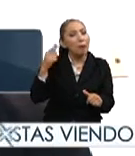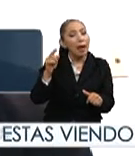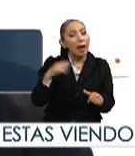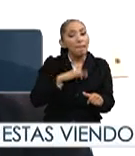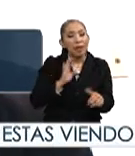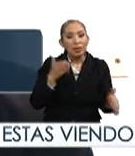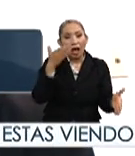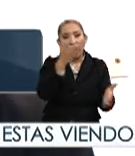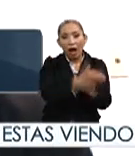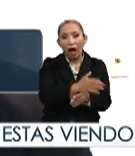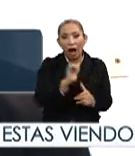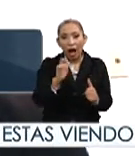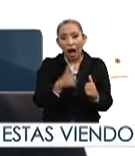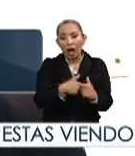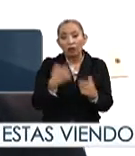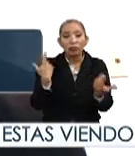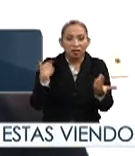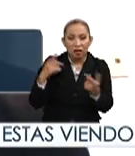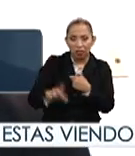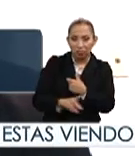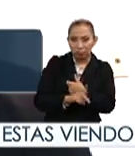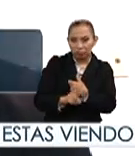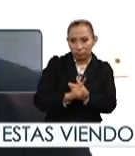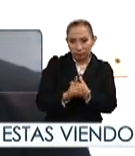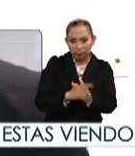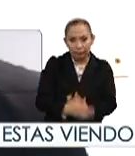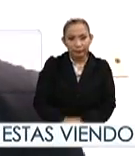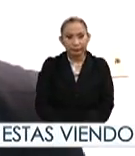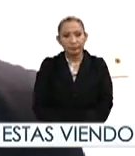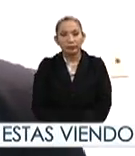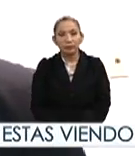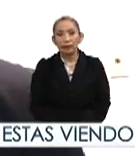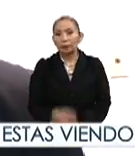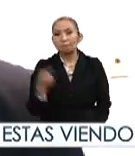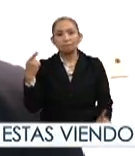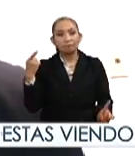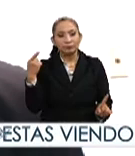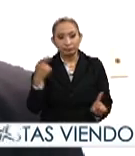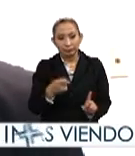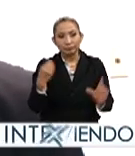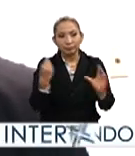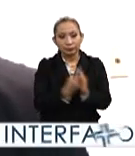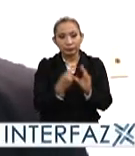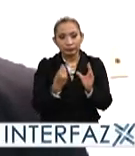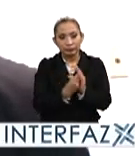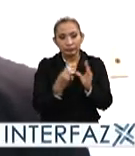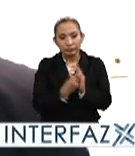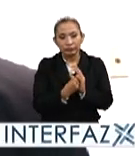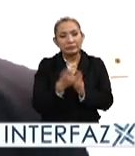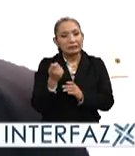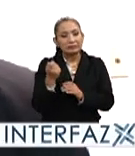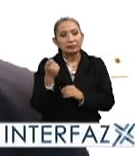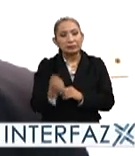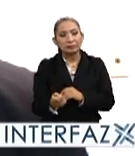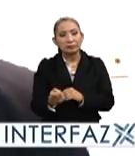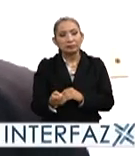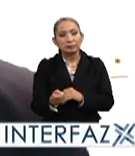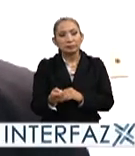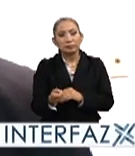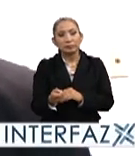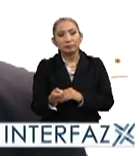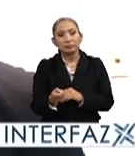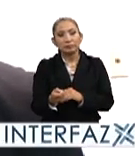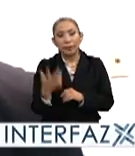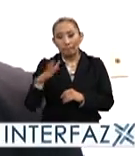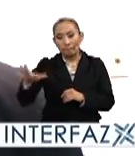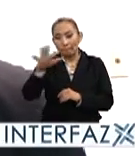poder acudir a algún tipo de consulta. El propósito del curso básicamente es que